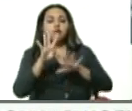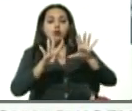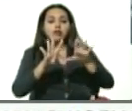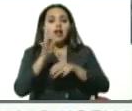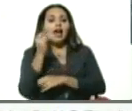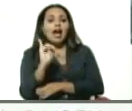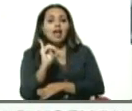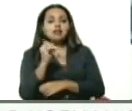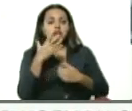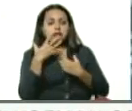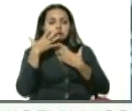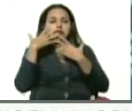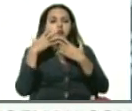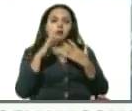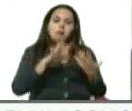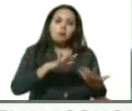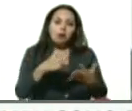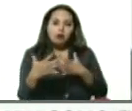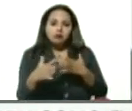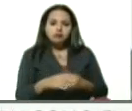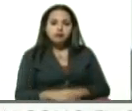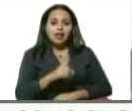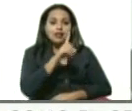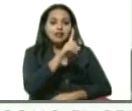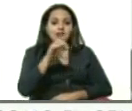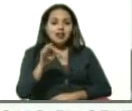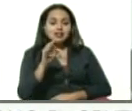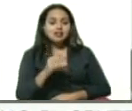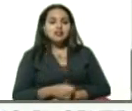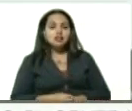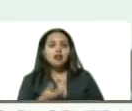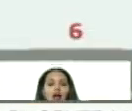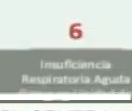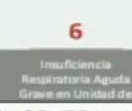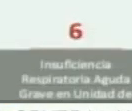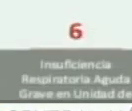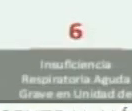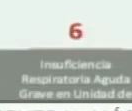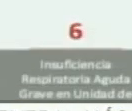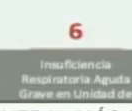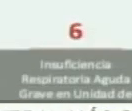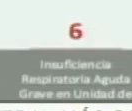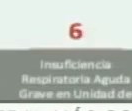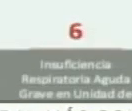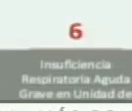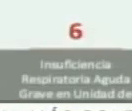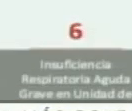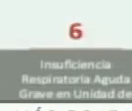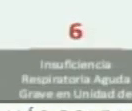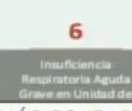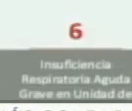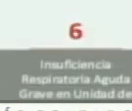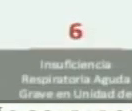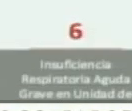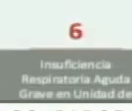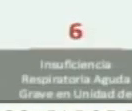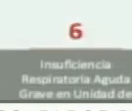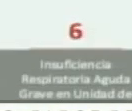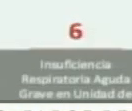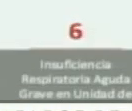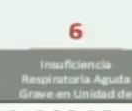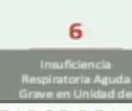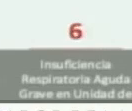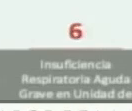13 presentan insuficiencia respiratoria aguda moderada, y 6 se encuentran